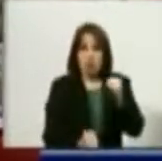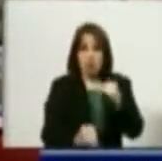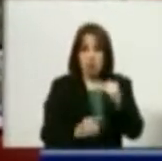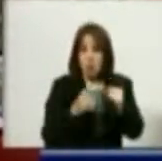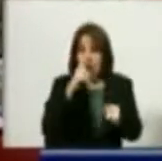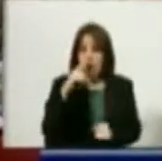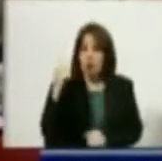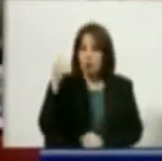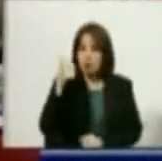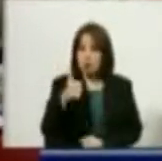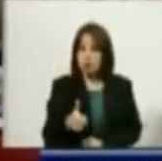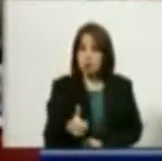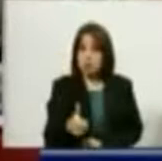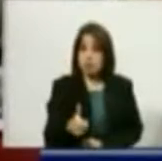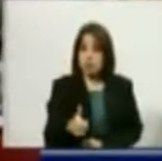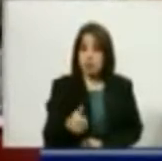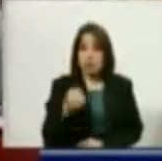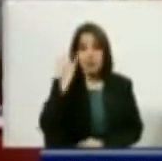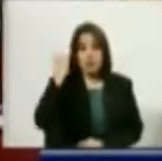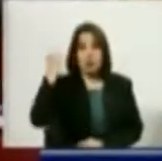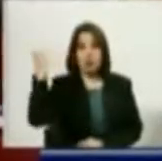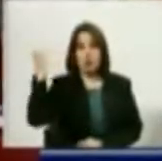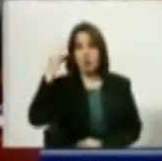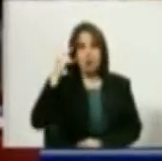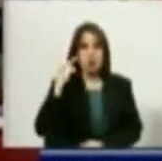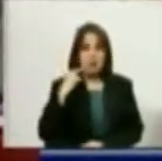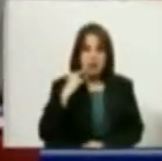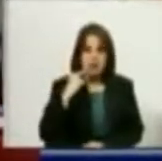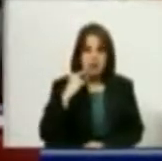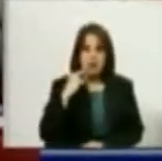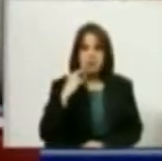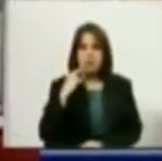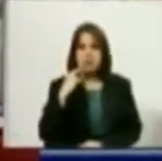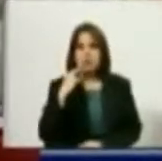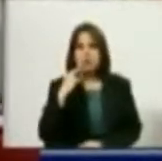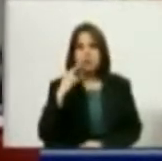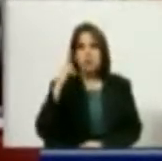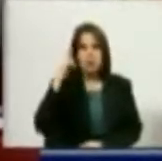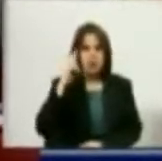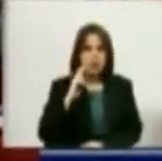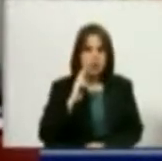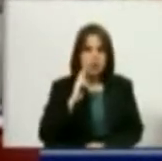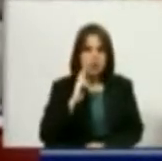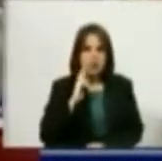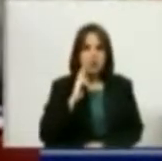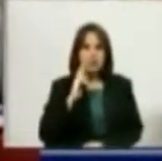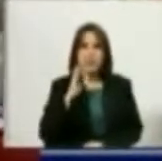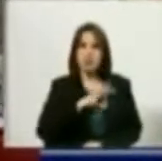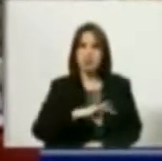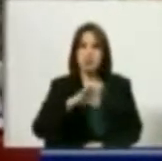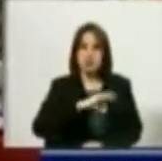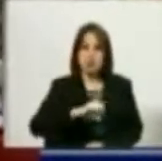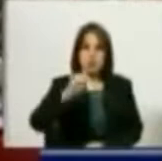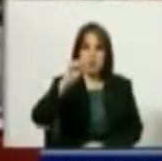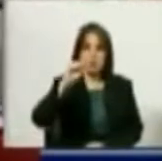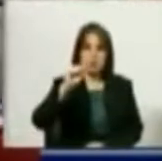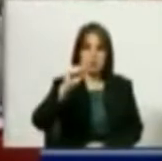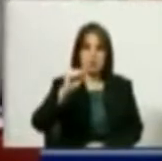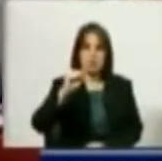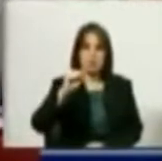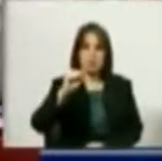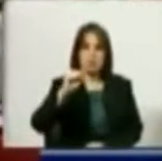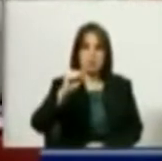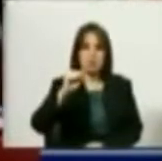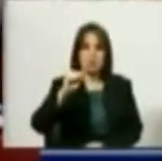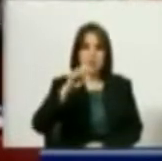la ideología bolivariana robinsoniana zamorana socialista el